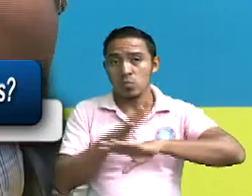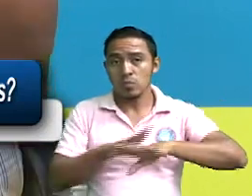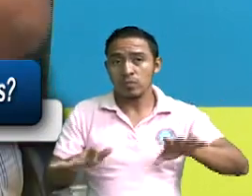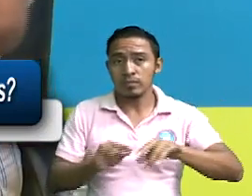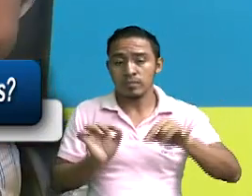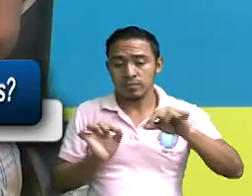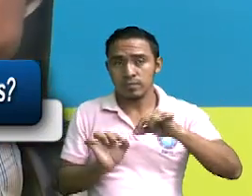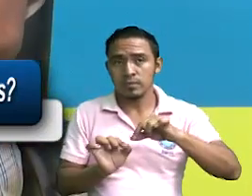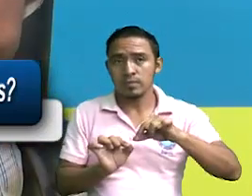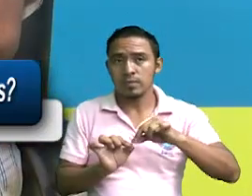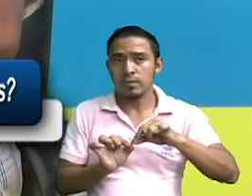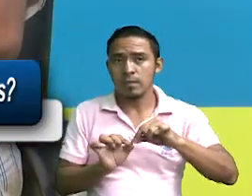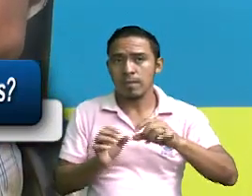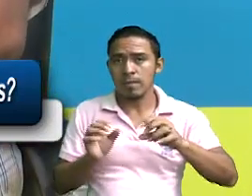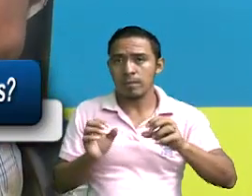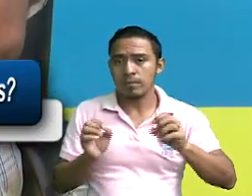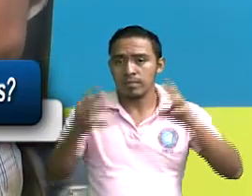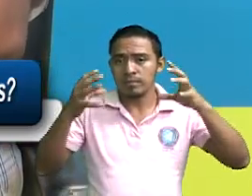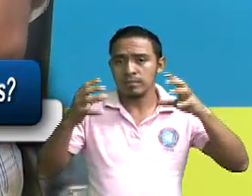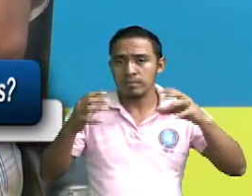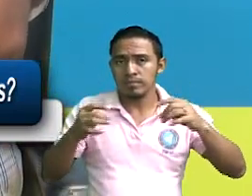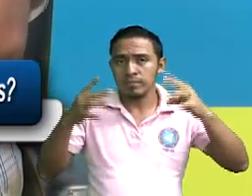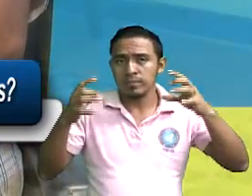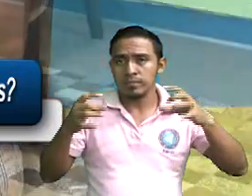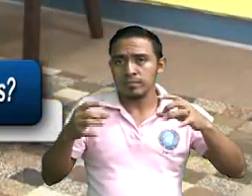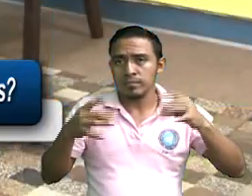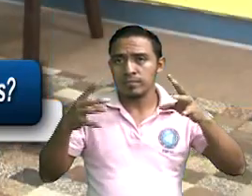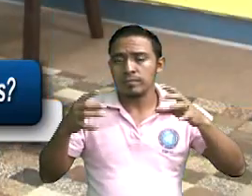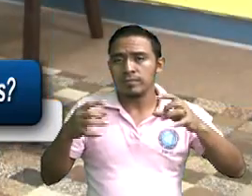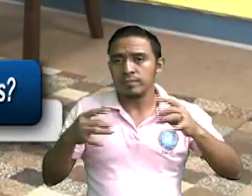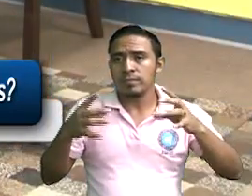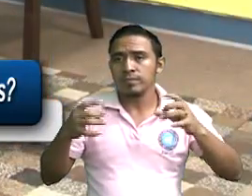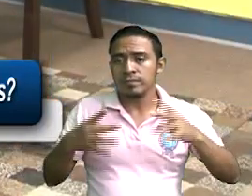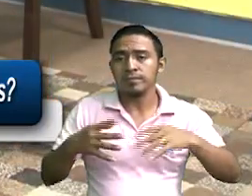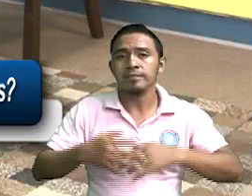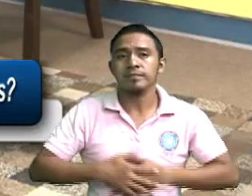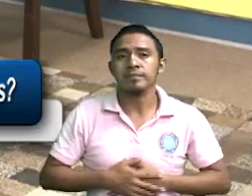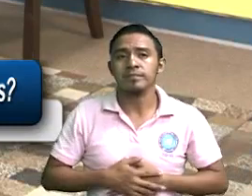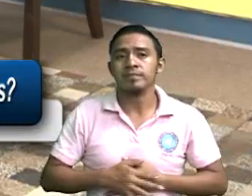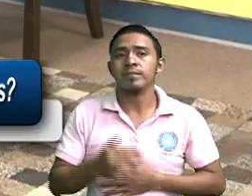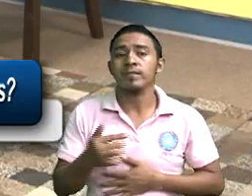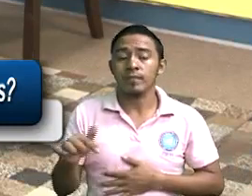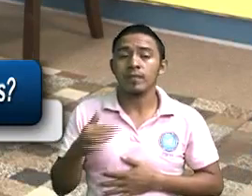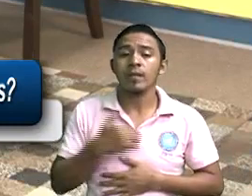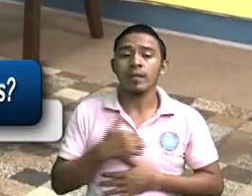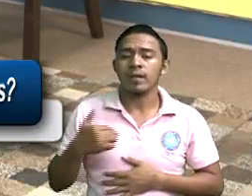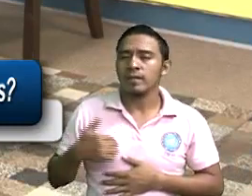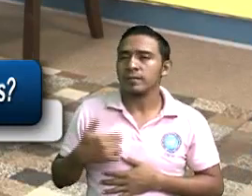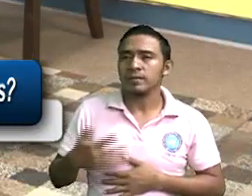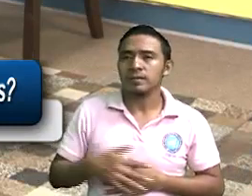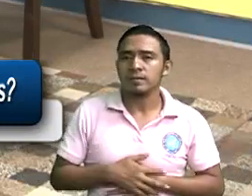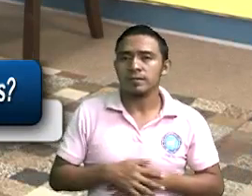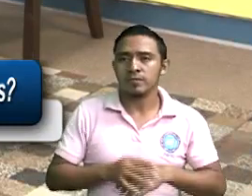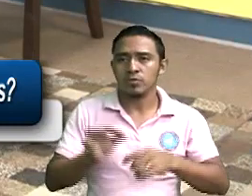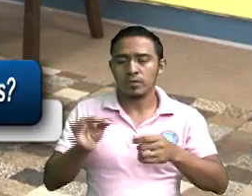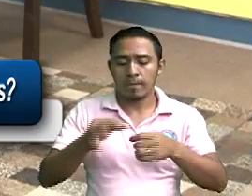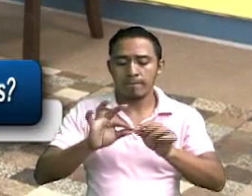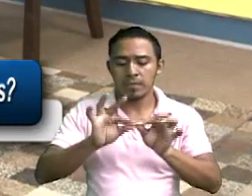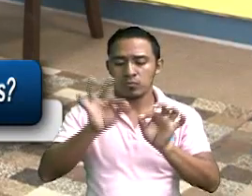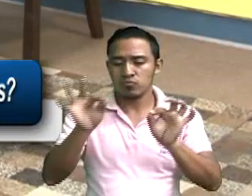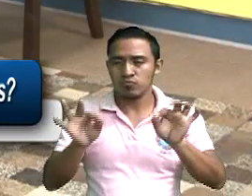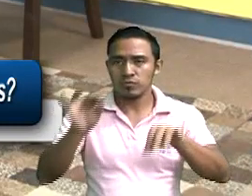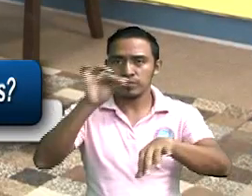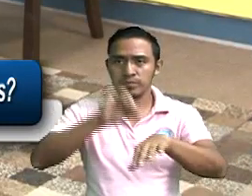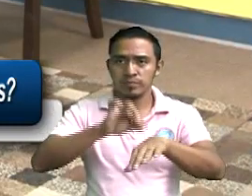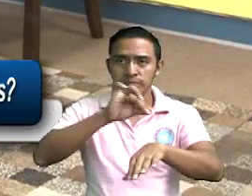Y me hicieron, son impulsos, ¿verdad? Estos eléctricos que te ponen. Así es. Lo que hace la electromiografía son unos cablecitos que